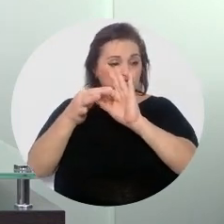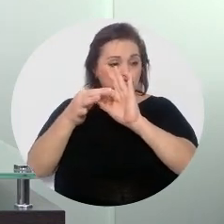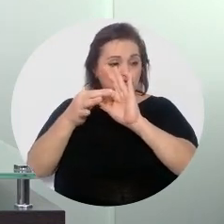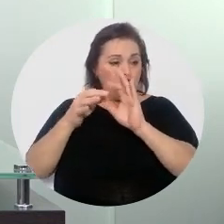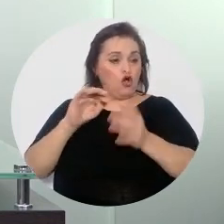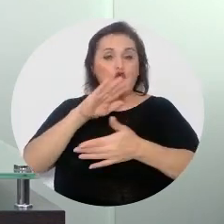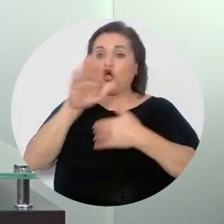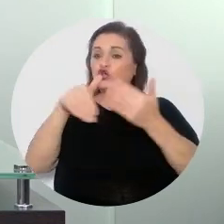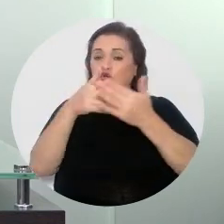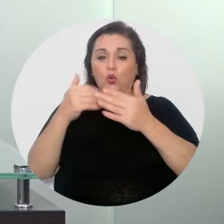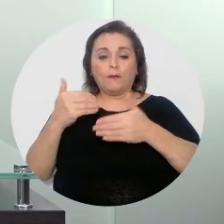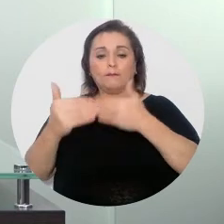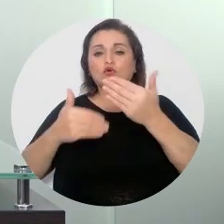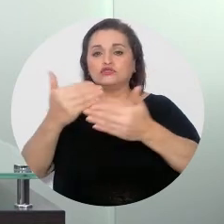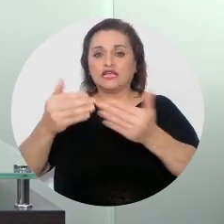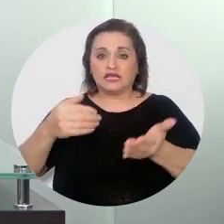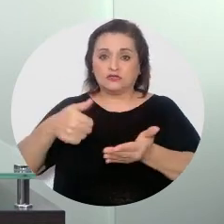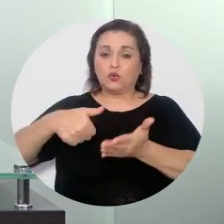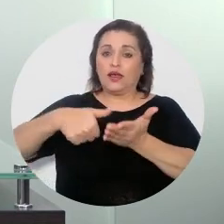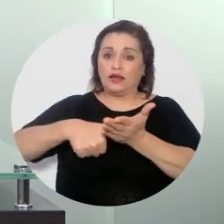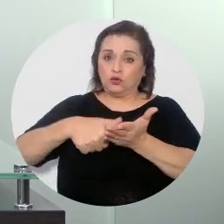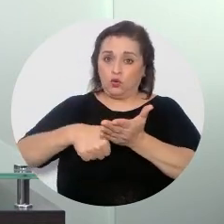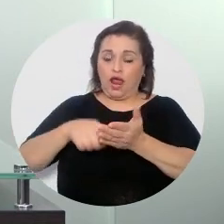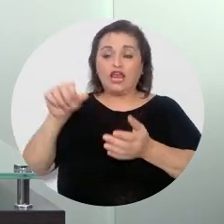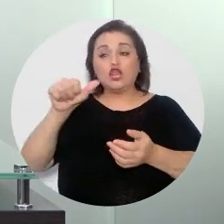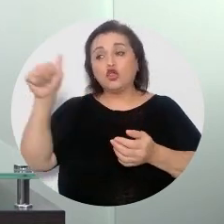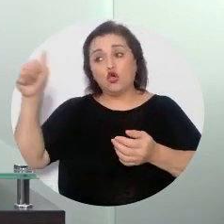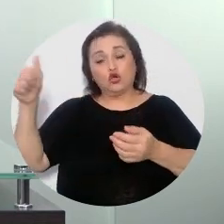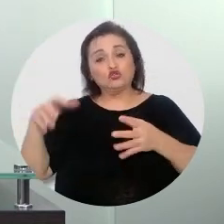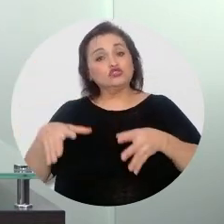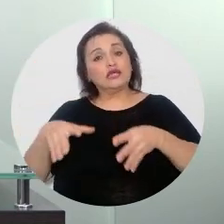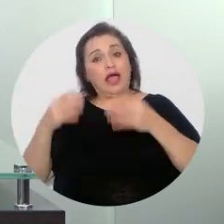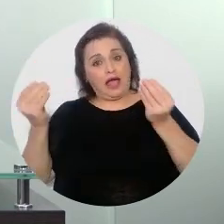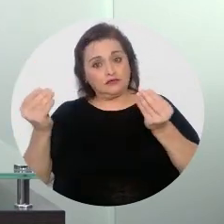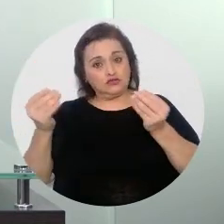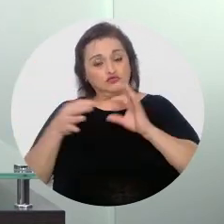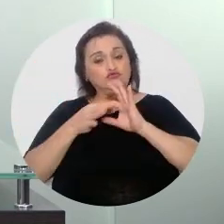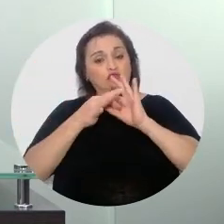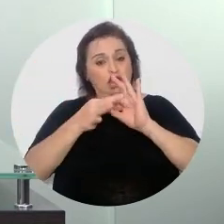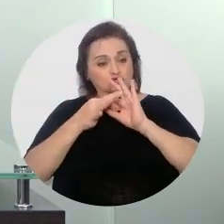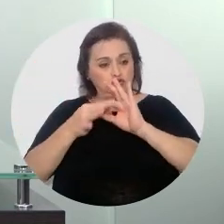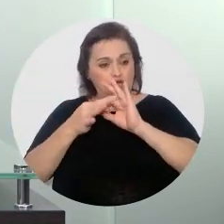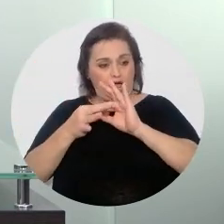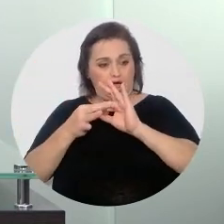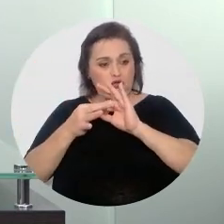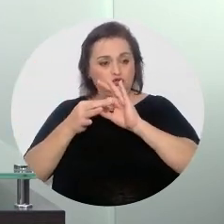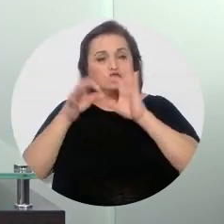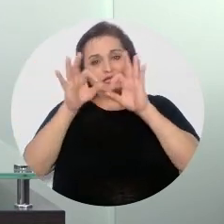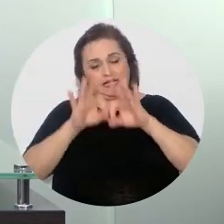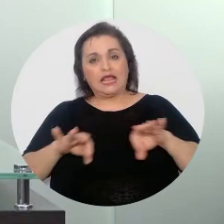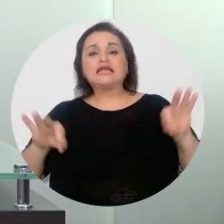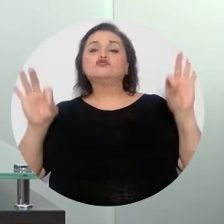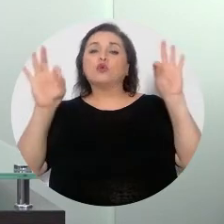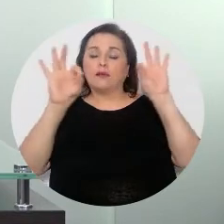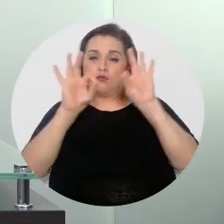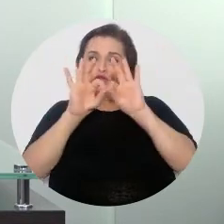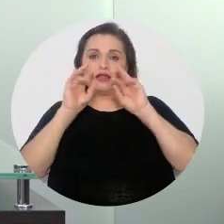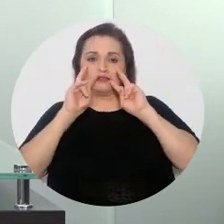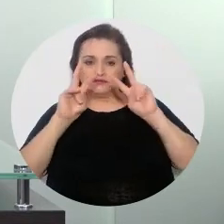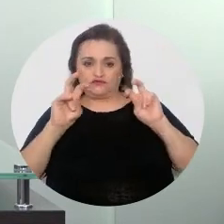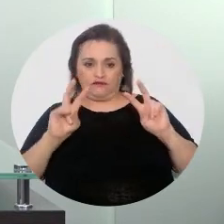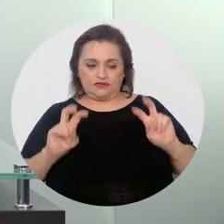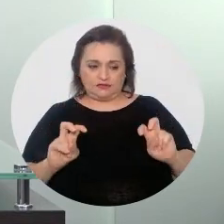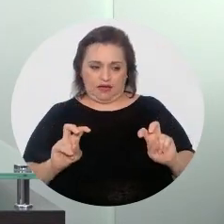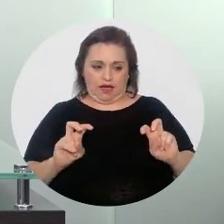tengan relación con lo correspondiente al proceso electoral y otros tantos rubros que para esos efectos es importante, me